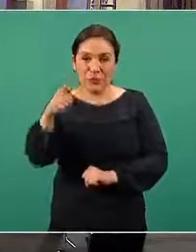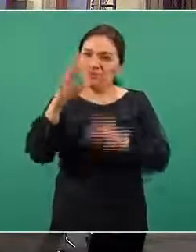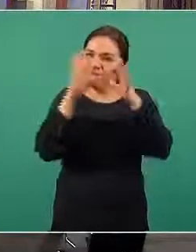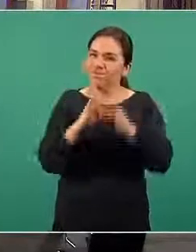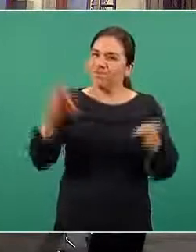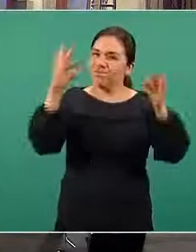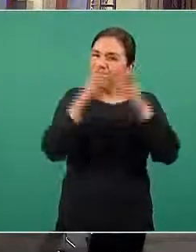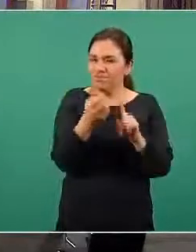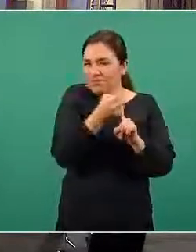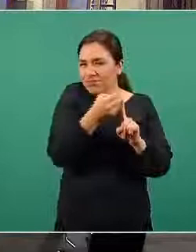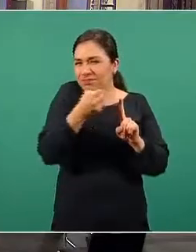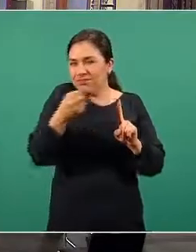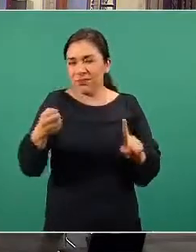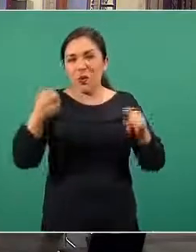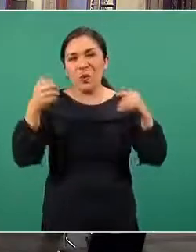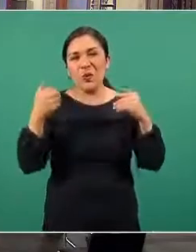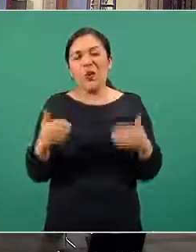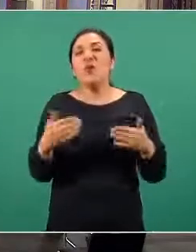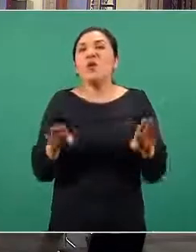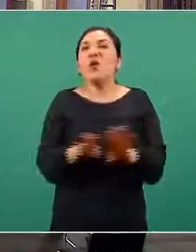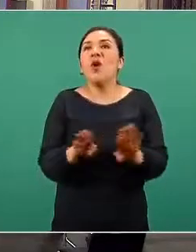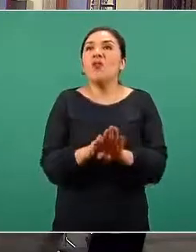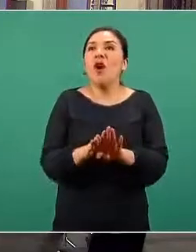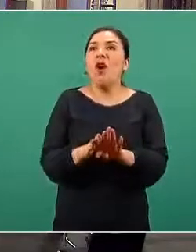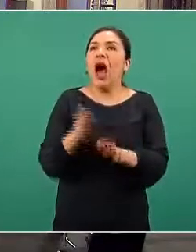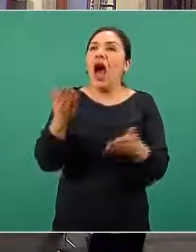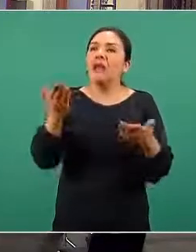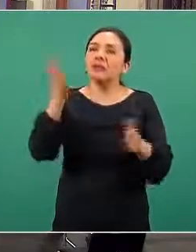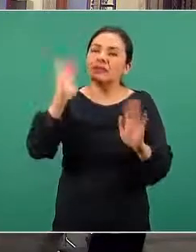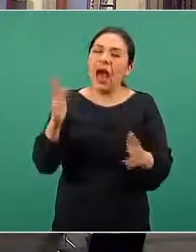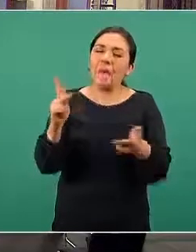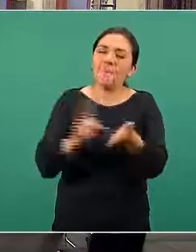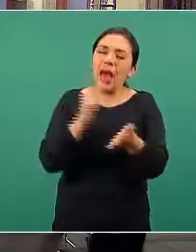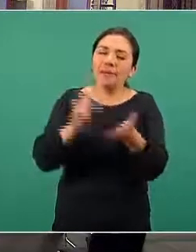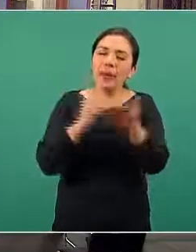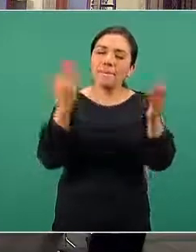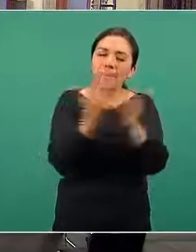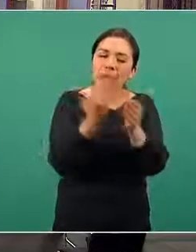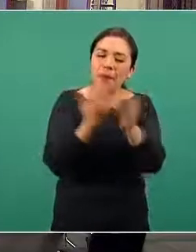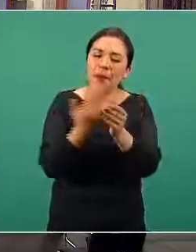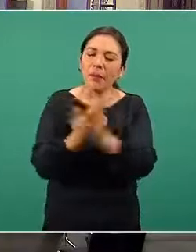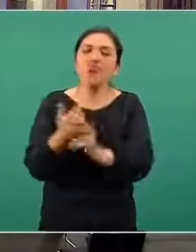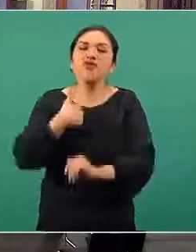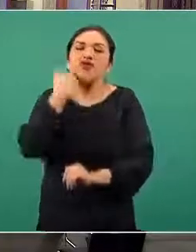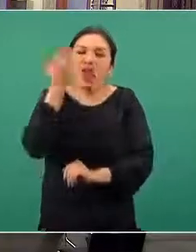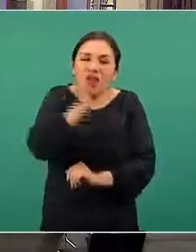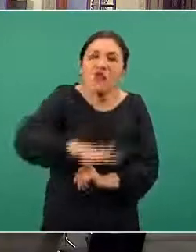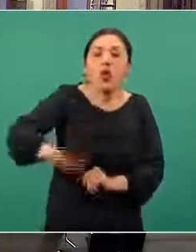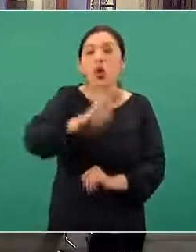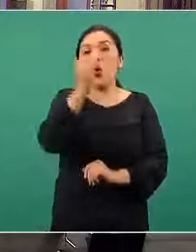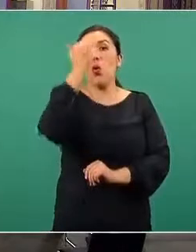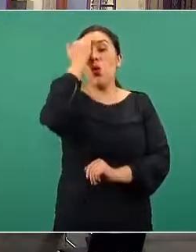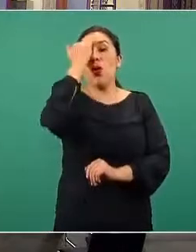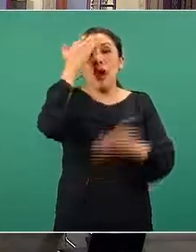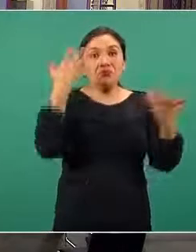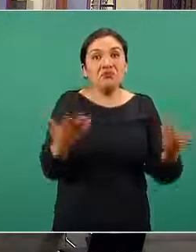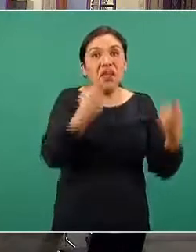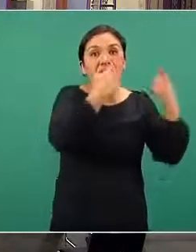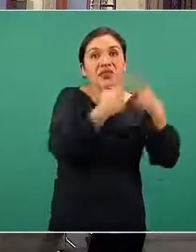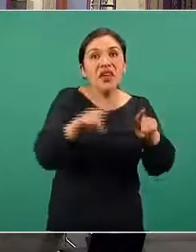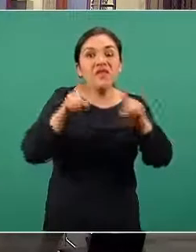relato. Estos relatos, como hemos estado comentando, lo que queremos es que se conozca la diversidad de